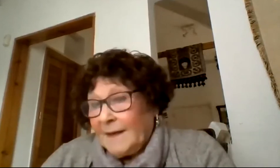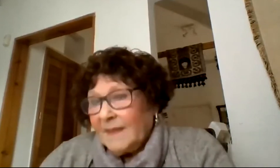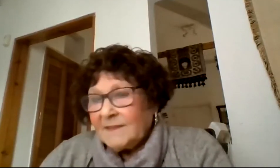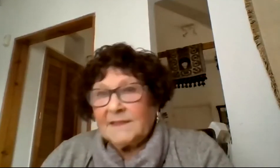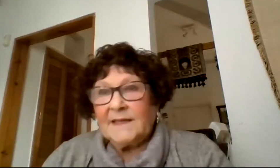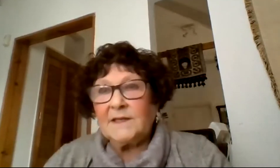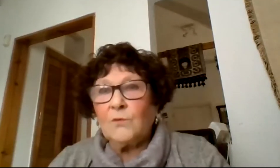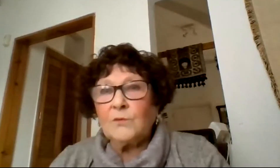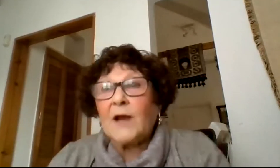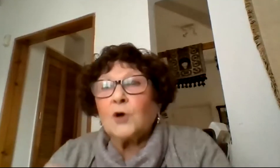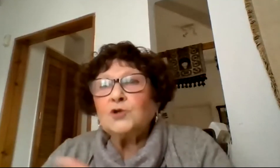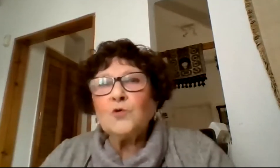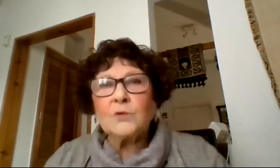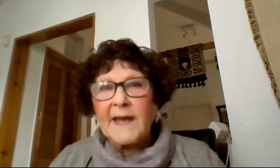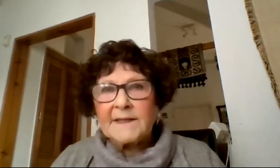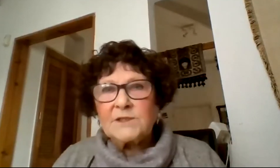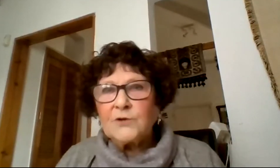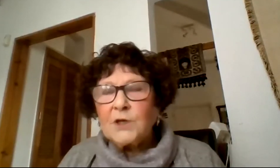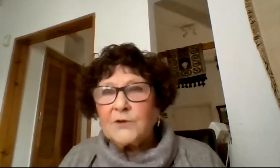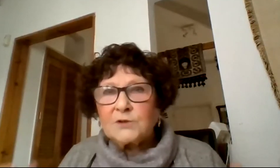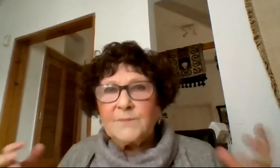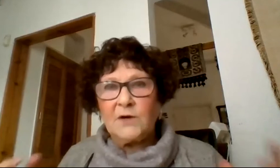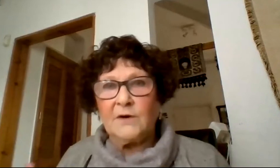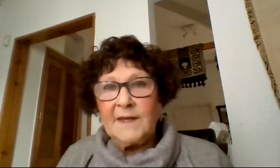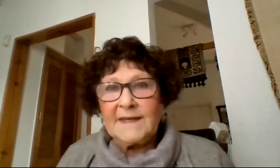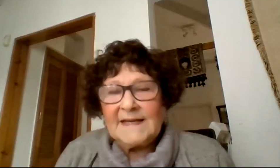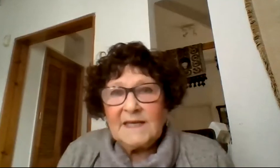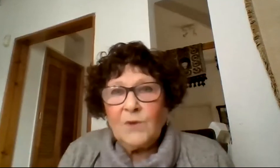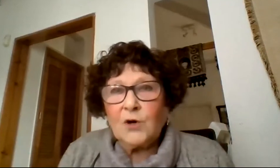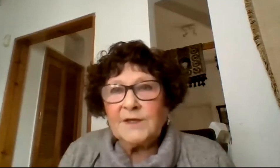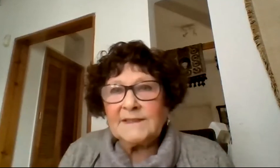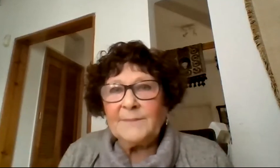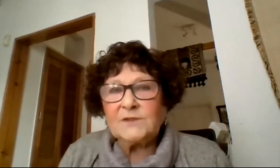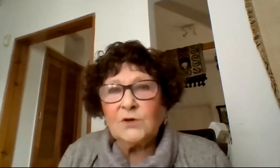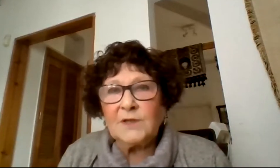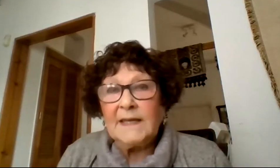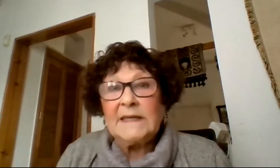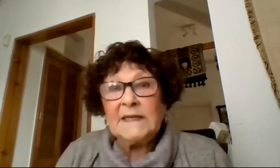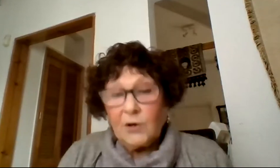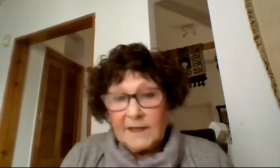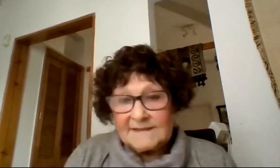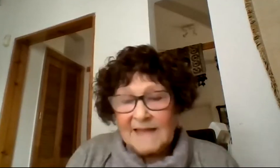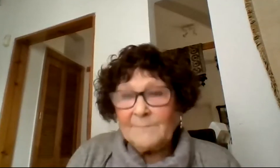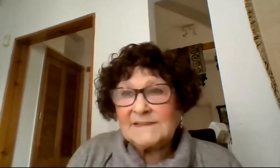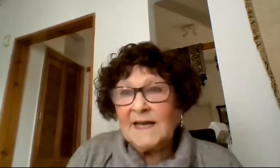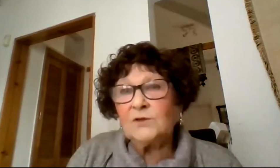de repente tienen una conducta que yo digo, Dios mío, ¿qué hacemos con esta persona?